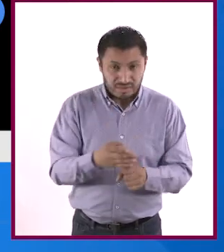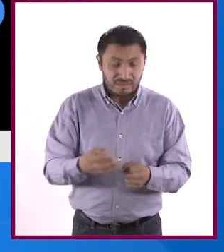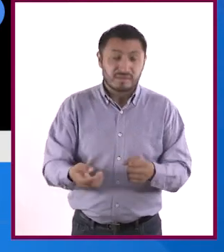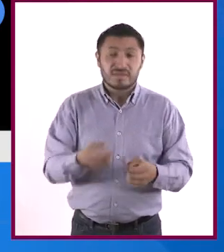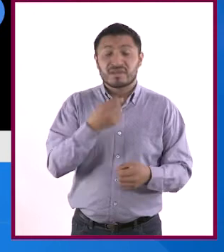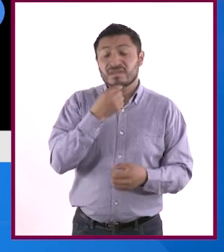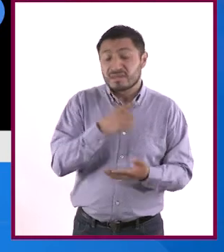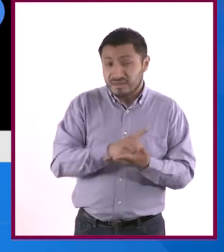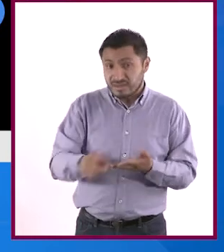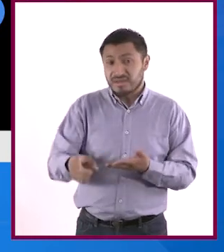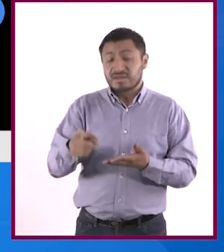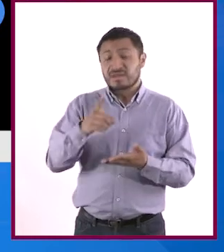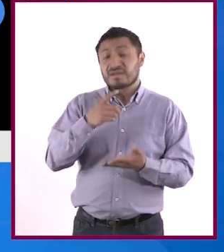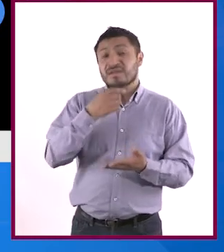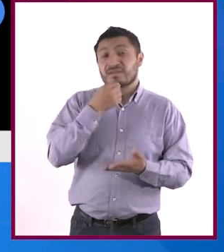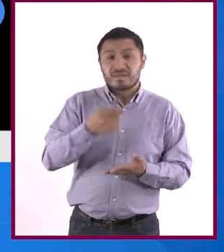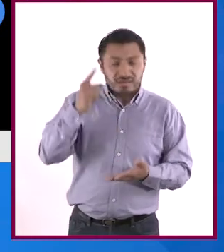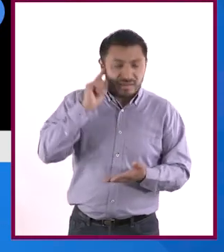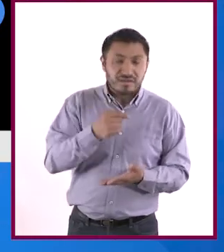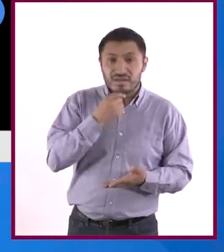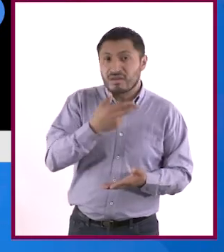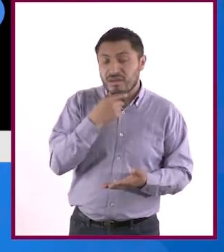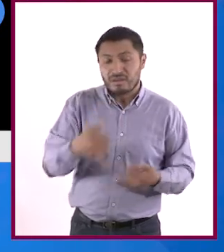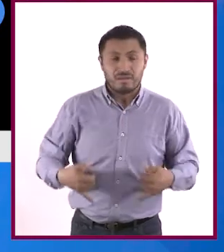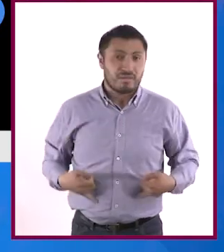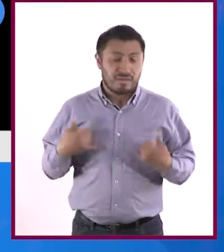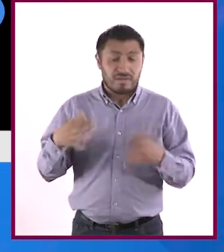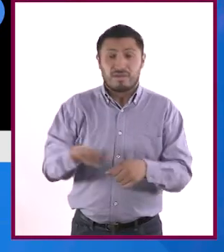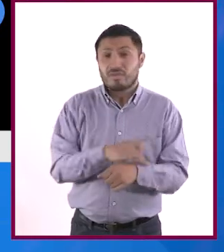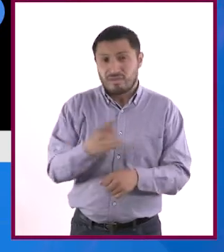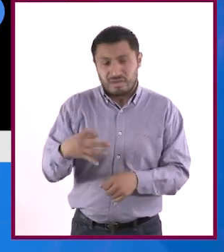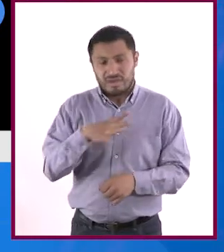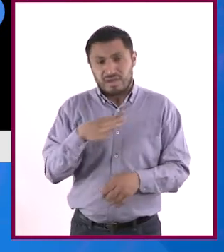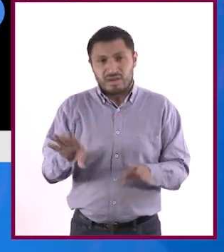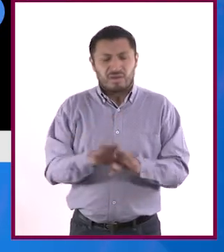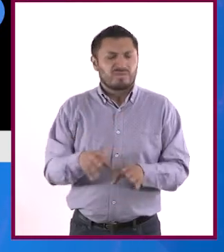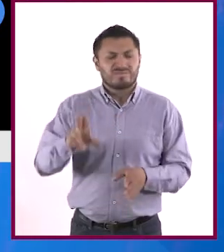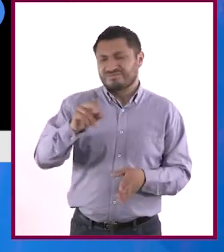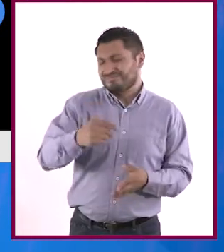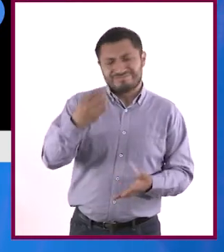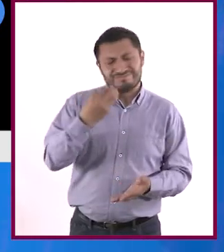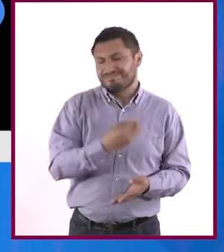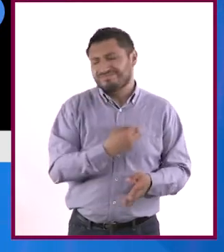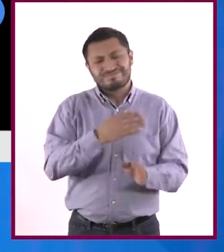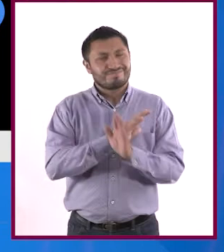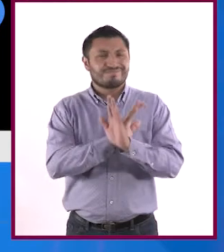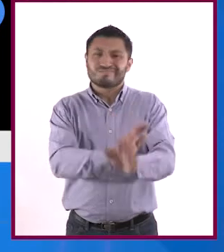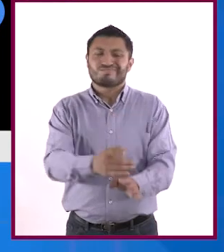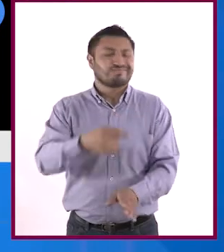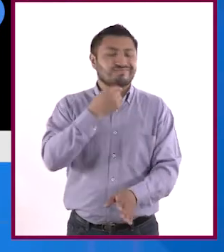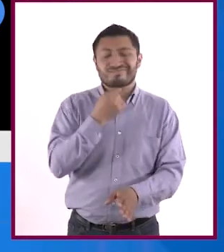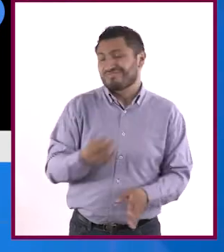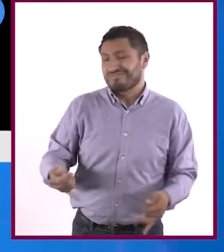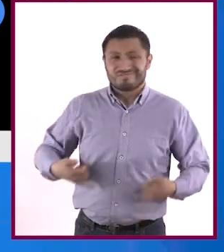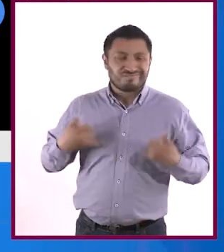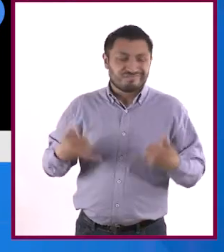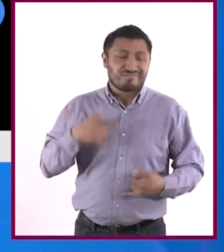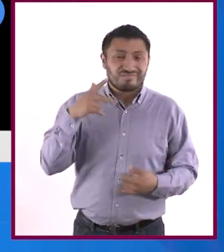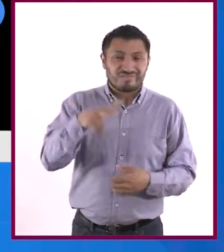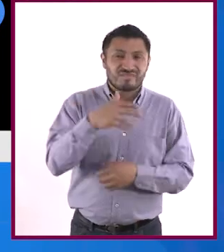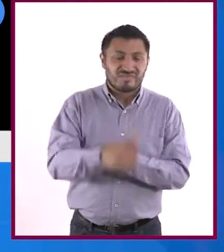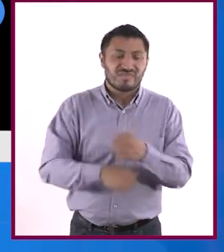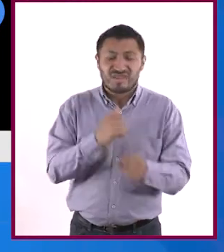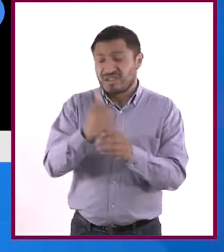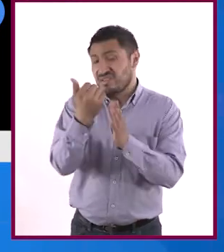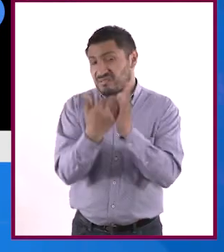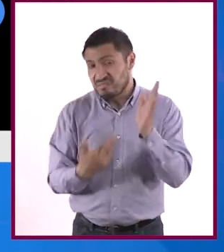adolescentes. Porque, en primer lugar, hay una resistencia a creer que las personas menores de edad son titulares de derechos. Y